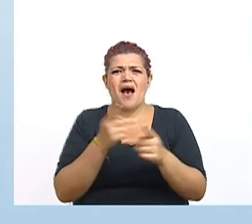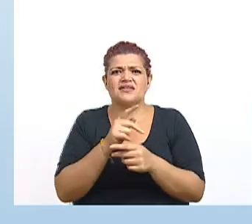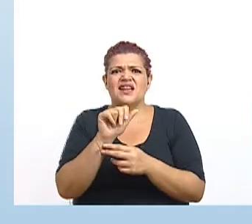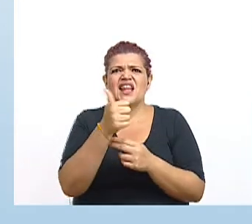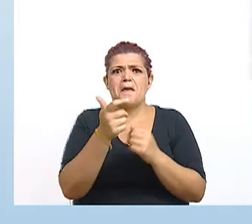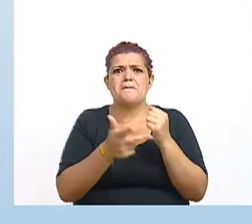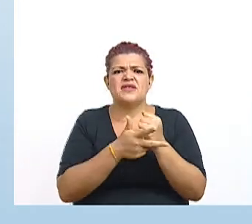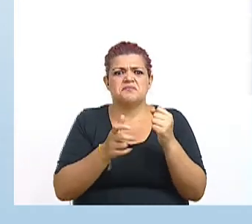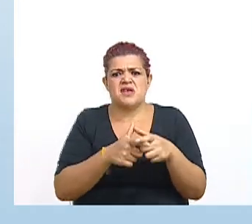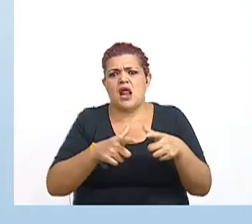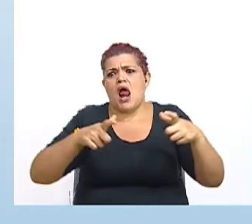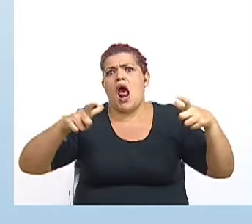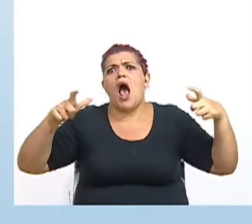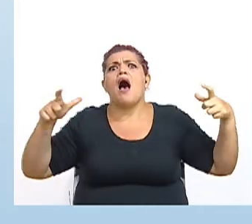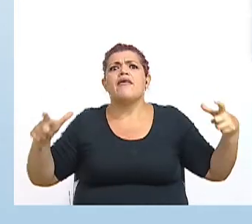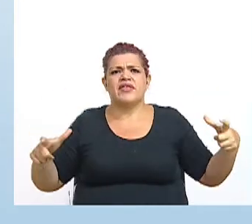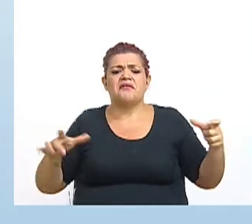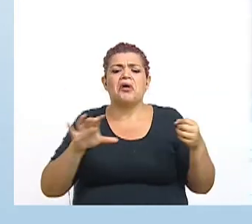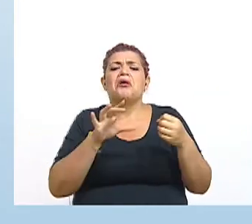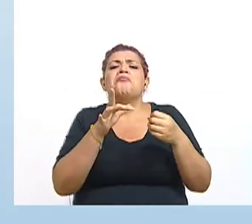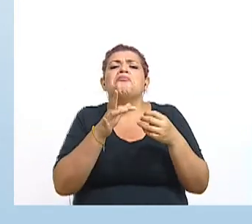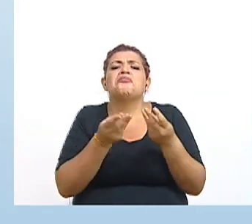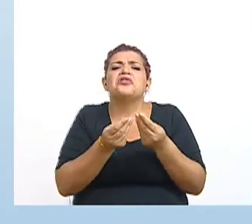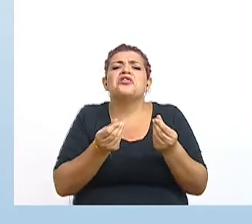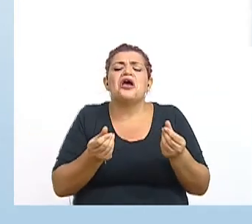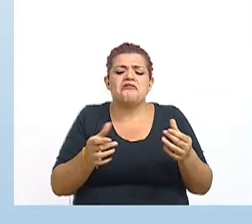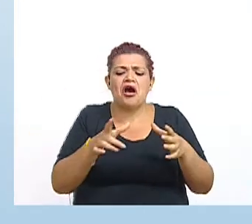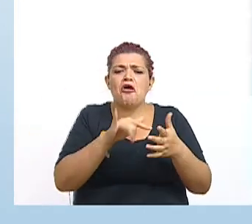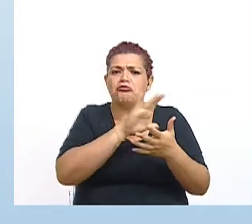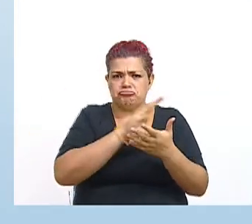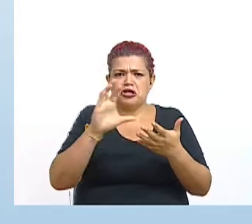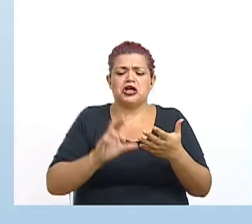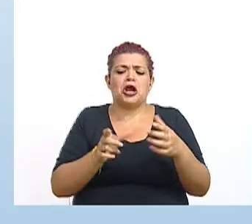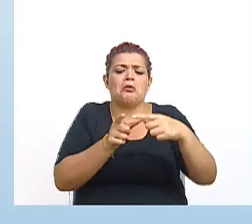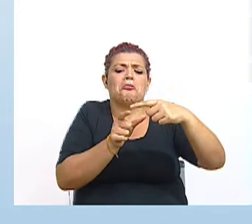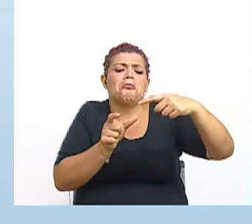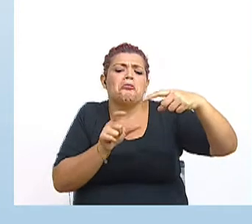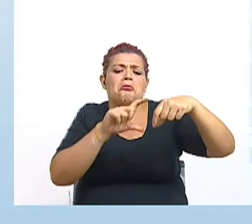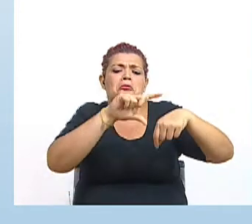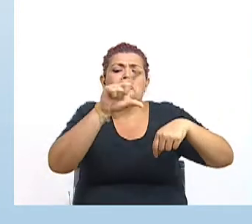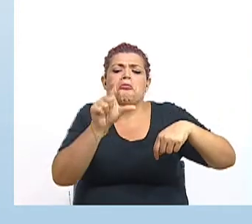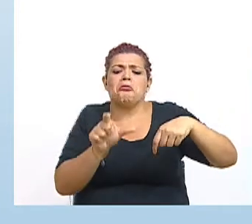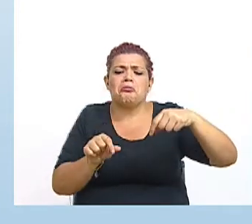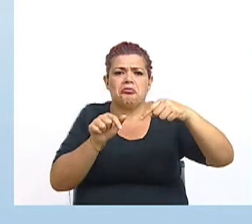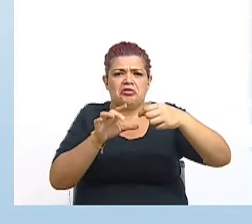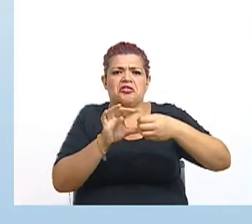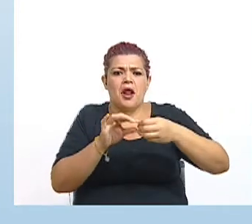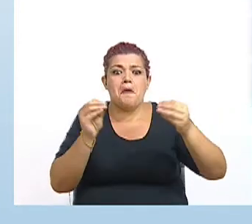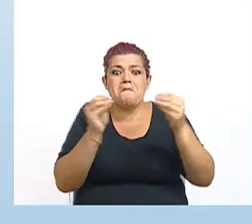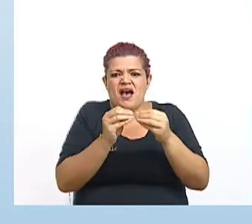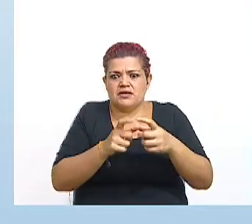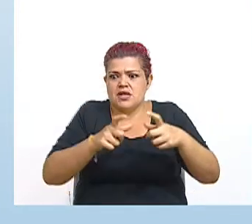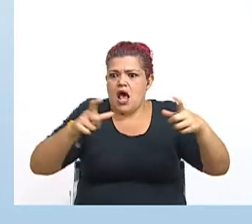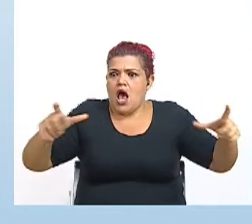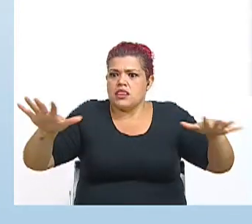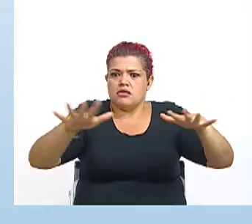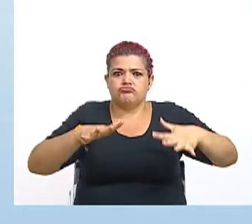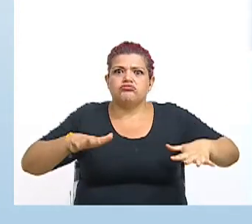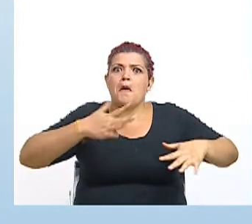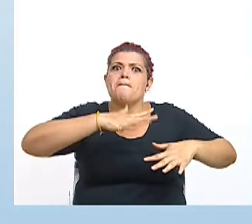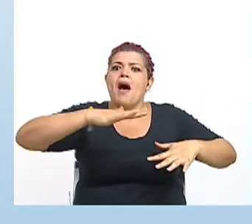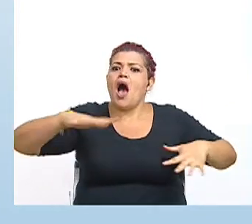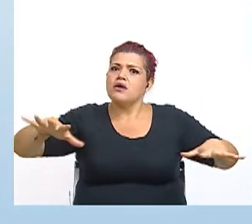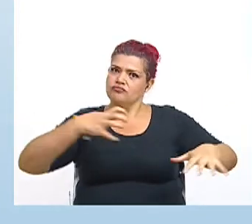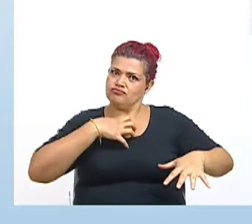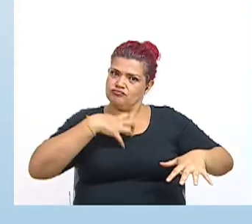veces más que la superficie terrestre. Entonces imagínense la cantidad de recursos importantes que podemos obtener del mar